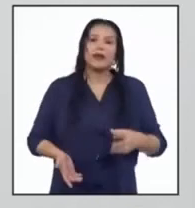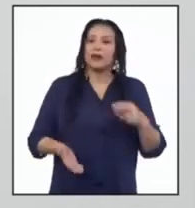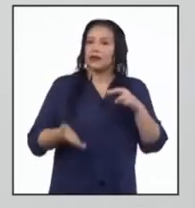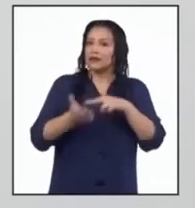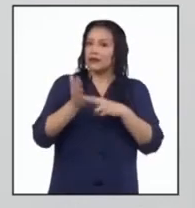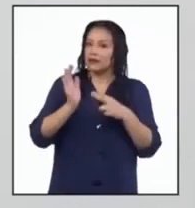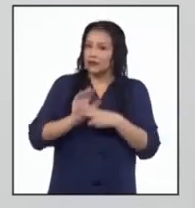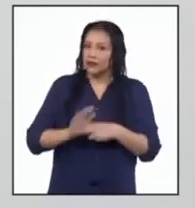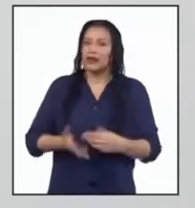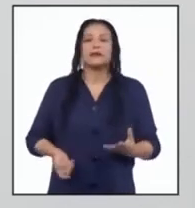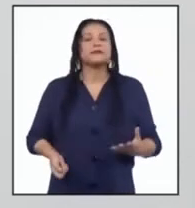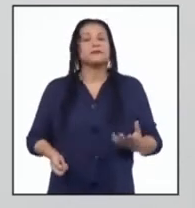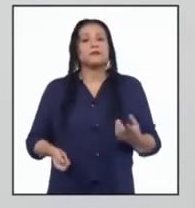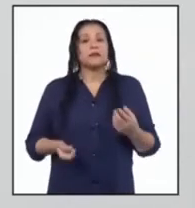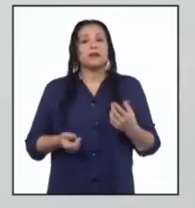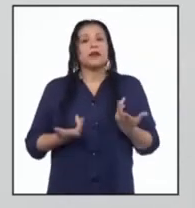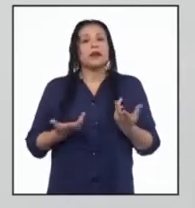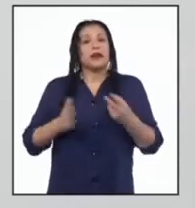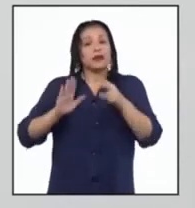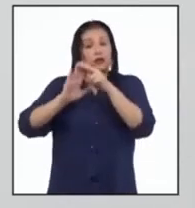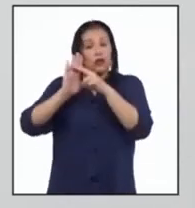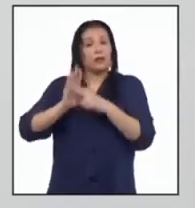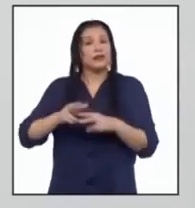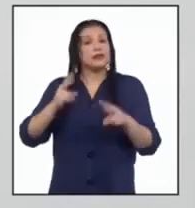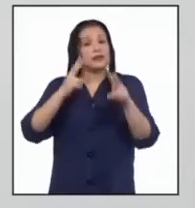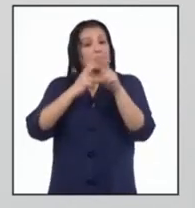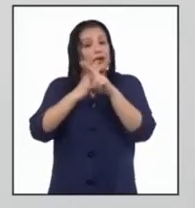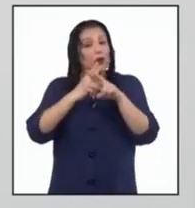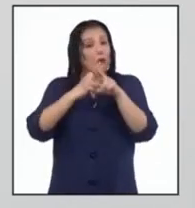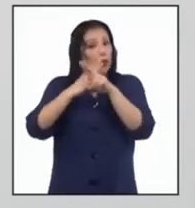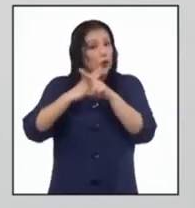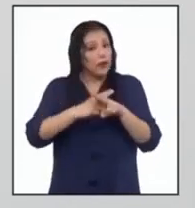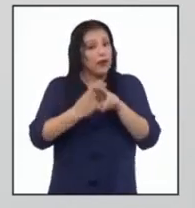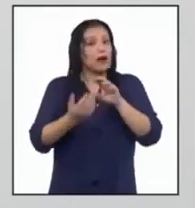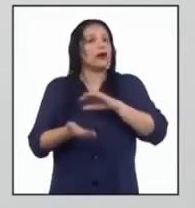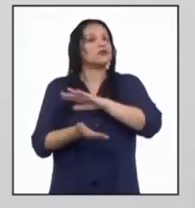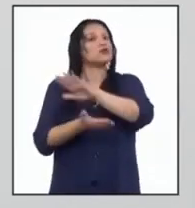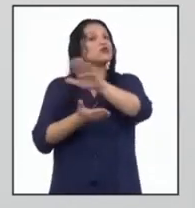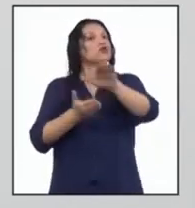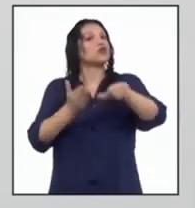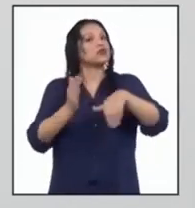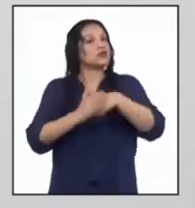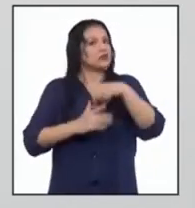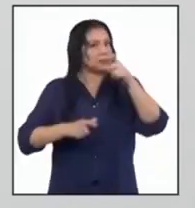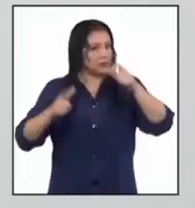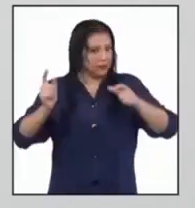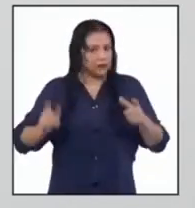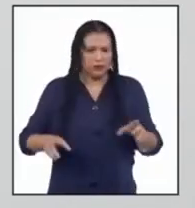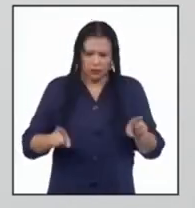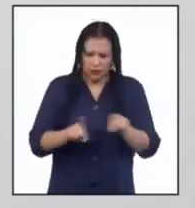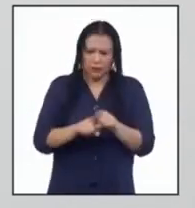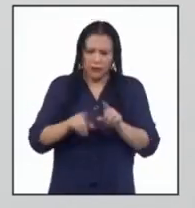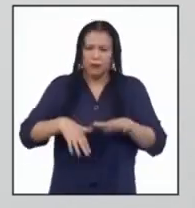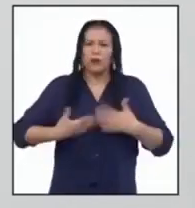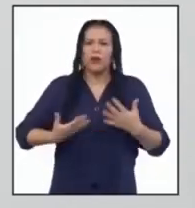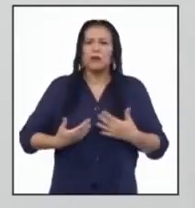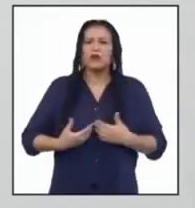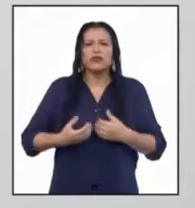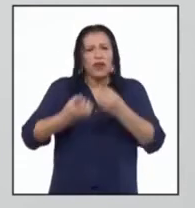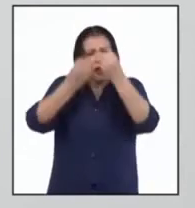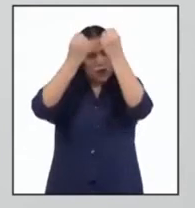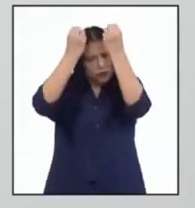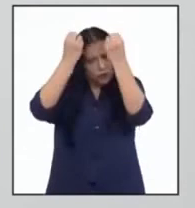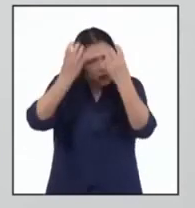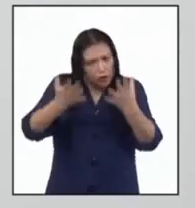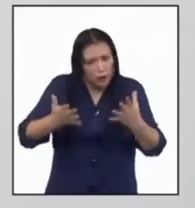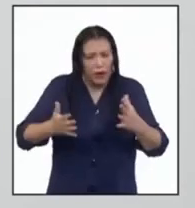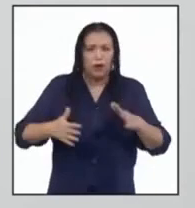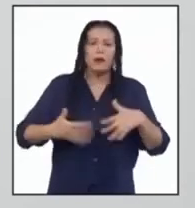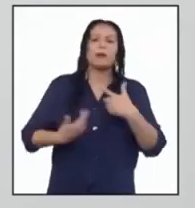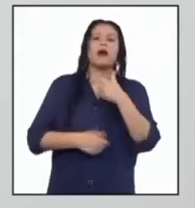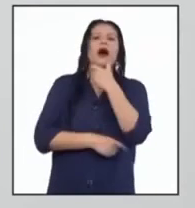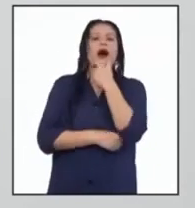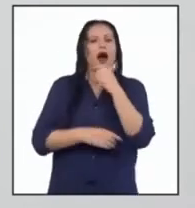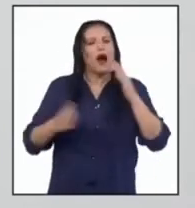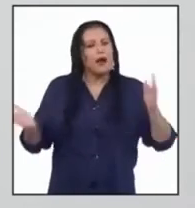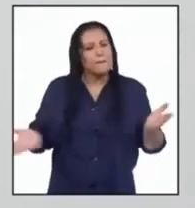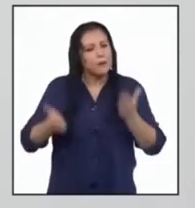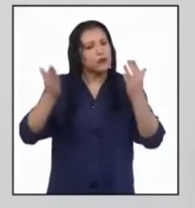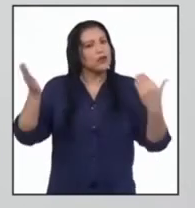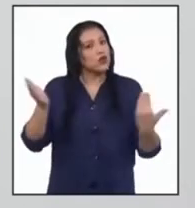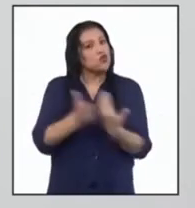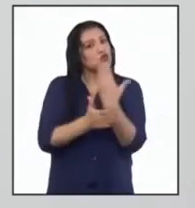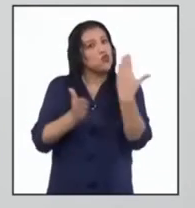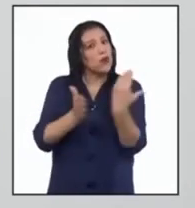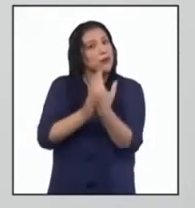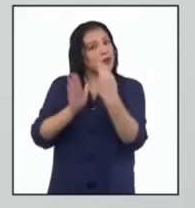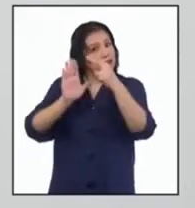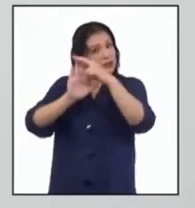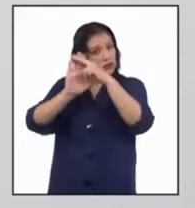sea, las que cuidan el bien común. También podemos informarnos para impulsar y acatar nuevas normas